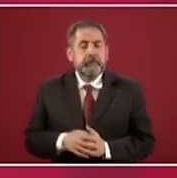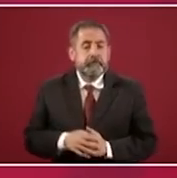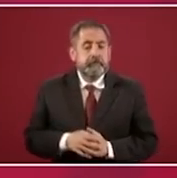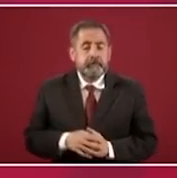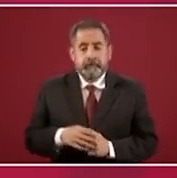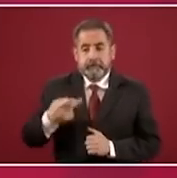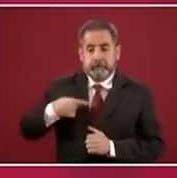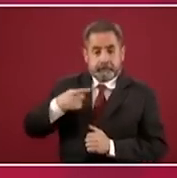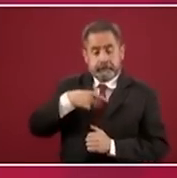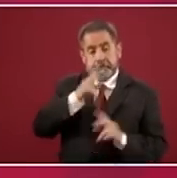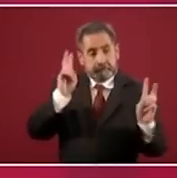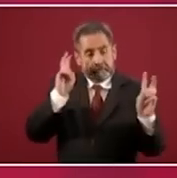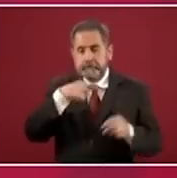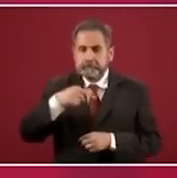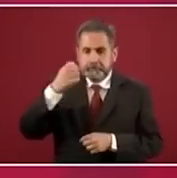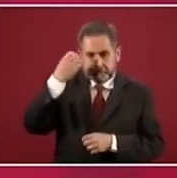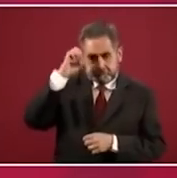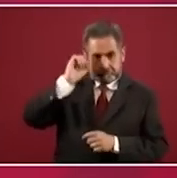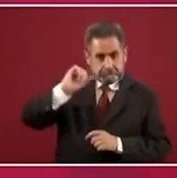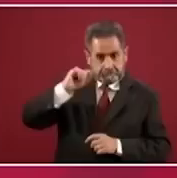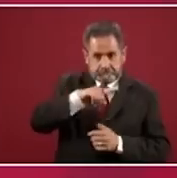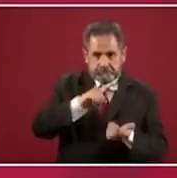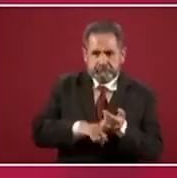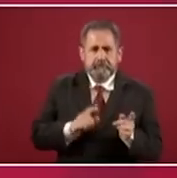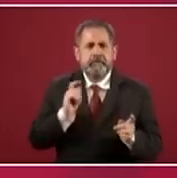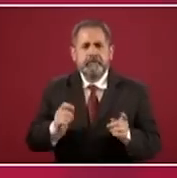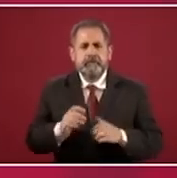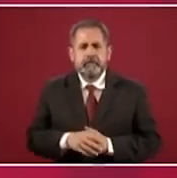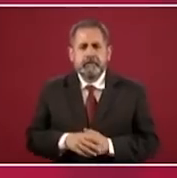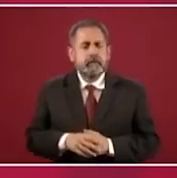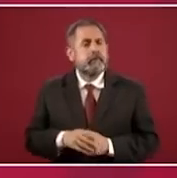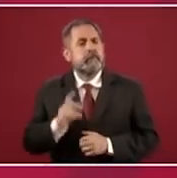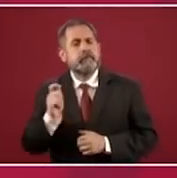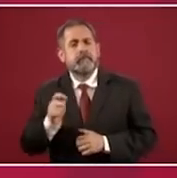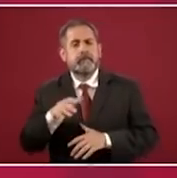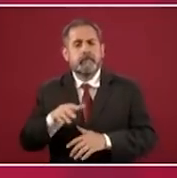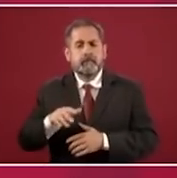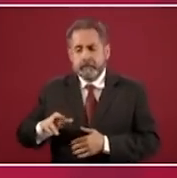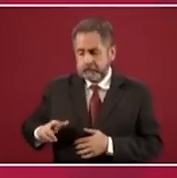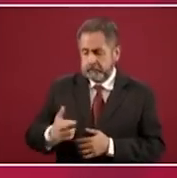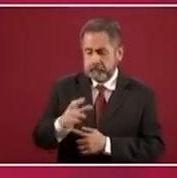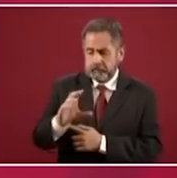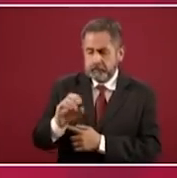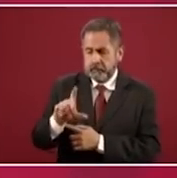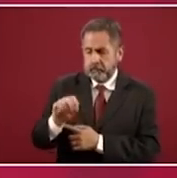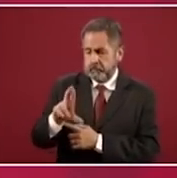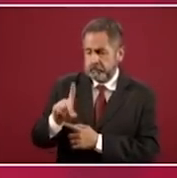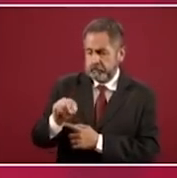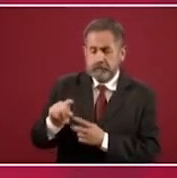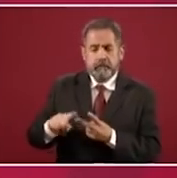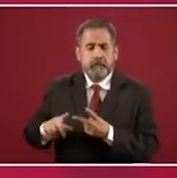los especialistas, los técnicos, eso tiene que ver con las aguas del río Colorado y del río Bravo.